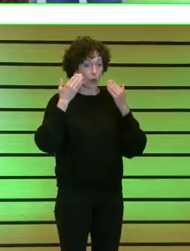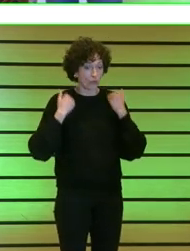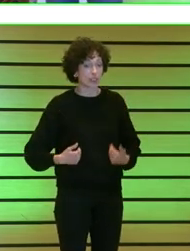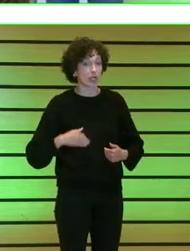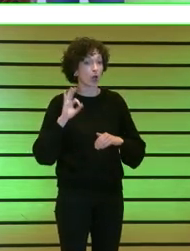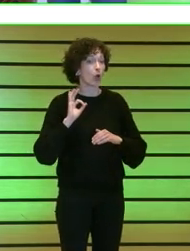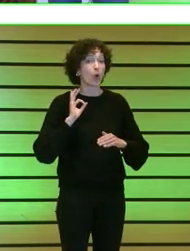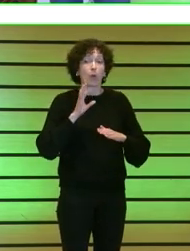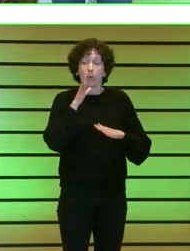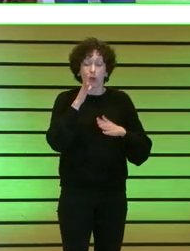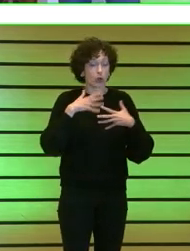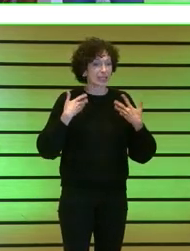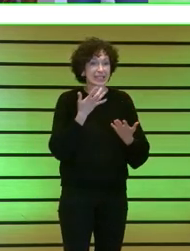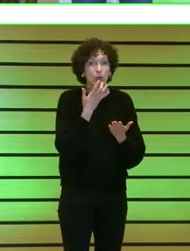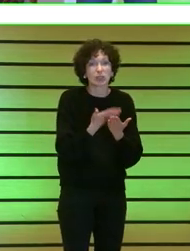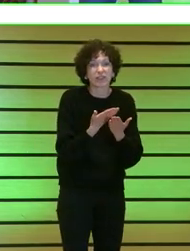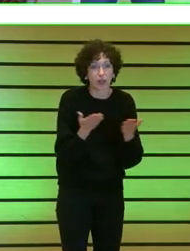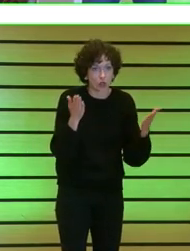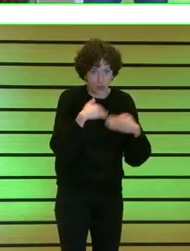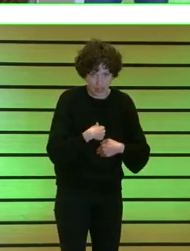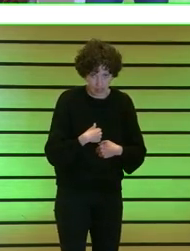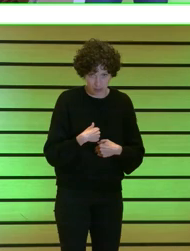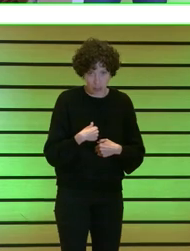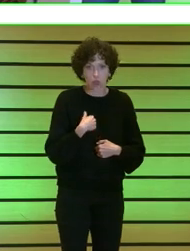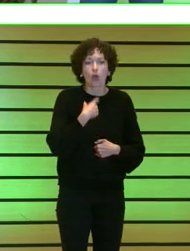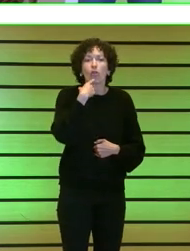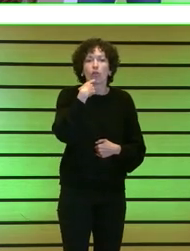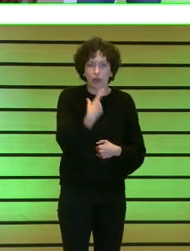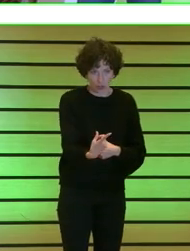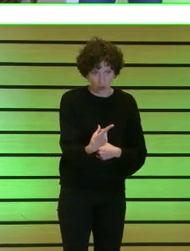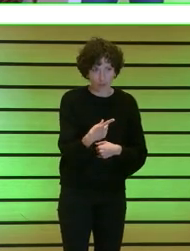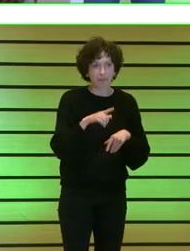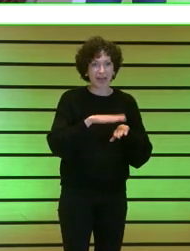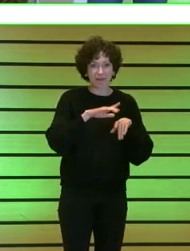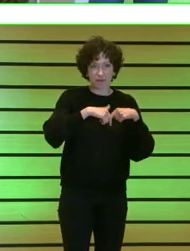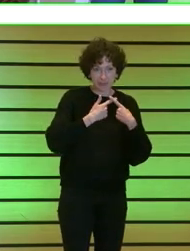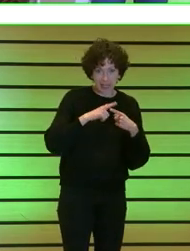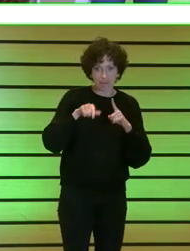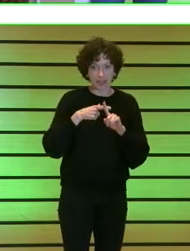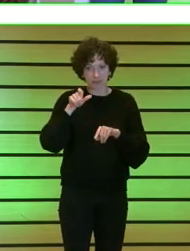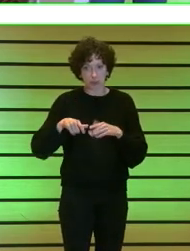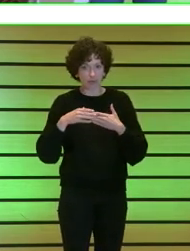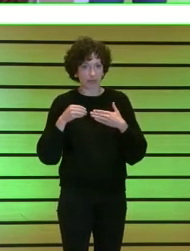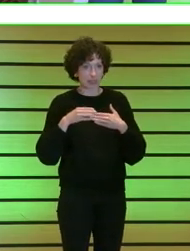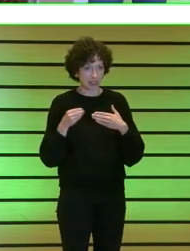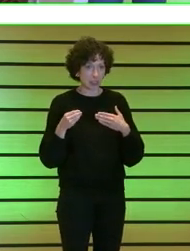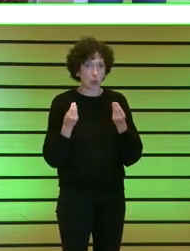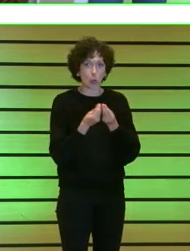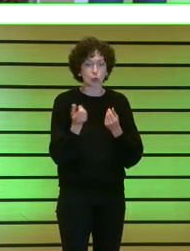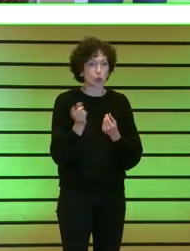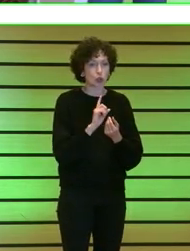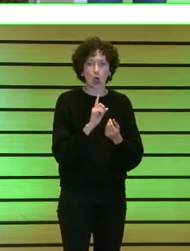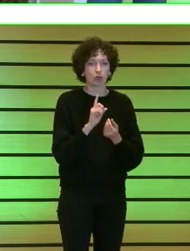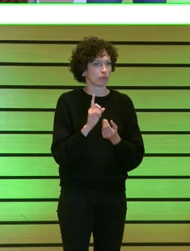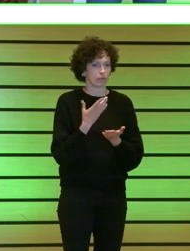y ya os anticipo Que prácticamente no hay justificación ninguna para que familia y paciente estén juntos y la sociedad de puertas abiertas